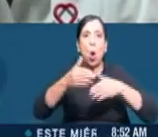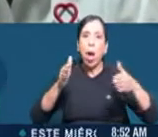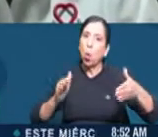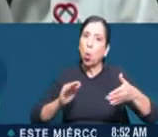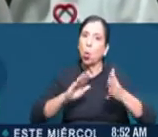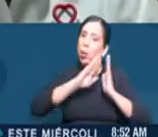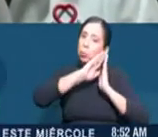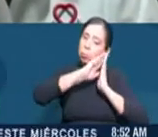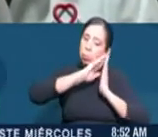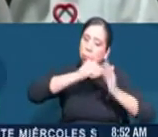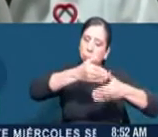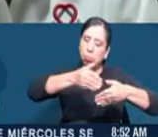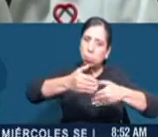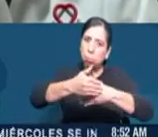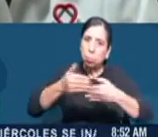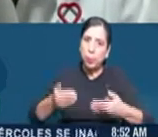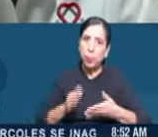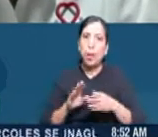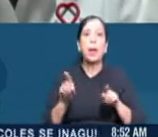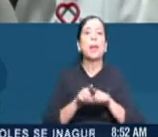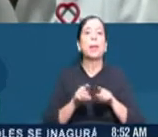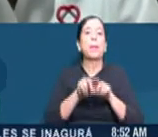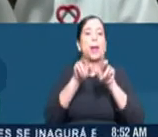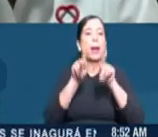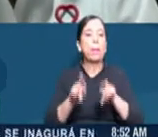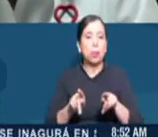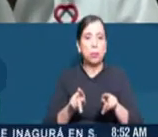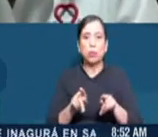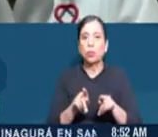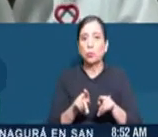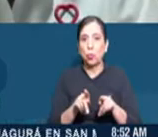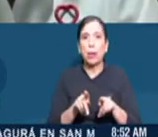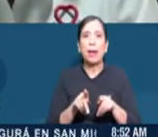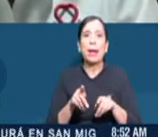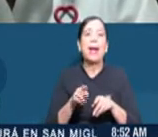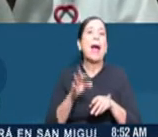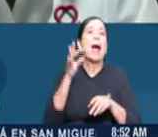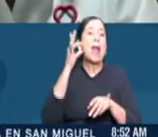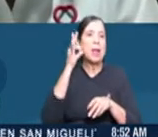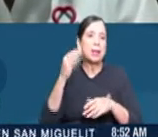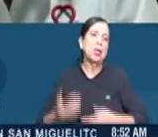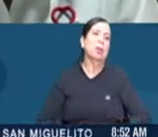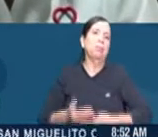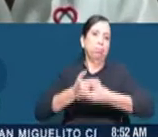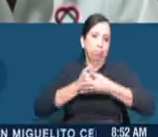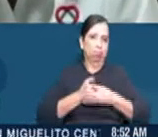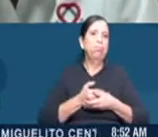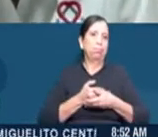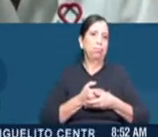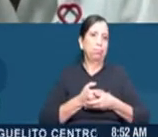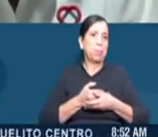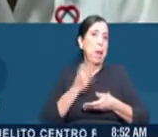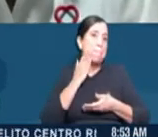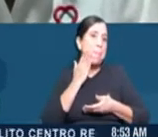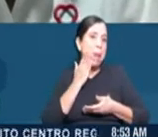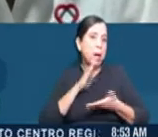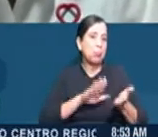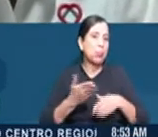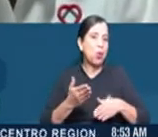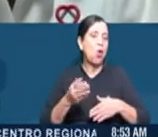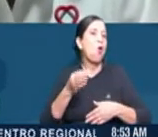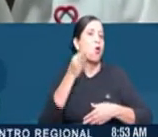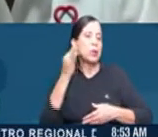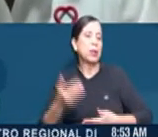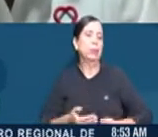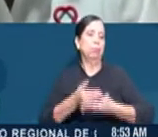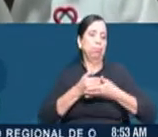que la va a tener, pues no tiene nada. Es la tía la que se va a quedar con el bebé. Nosotros queríamos llegar a más personas para ver cómo nos pueden